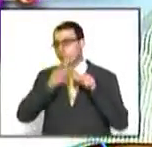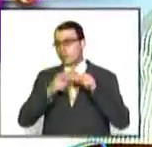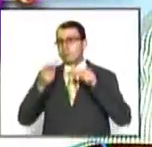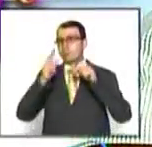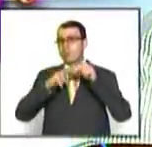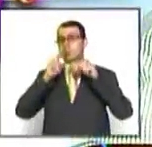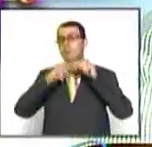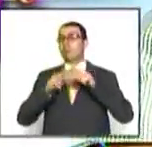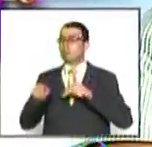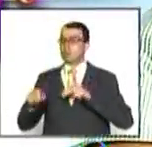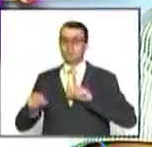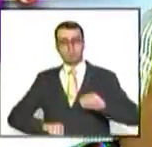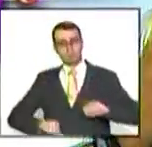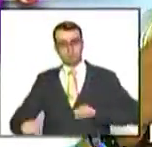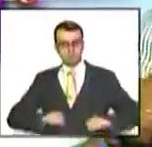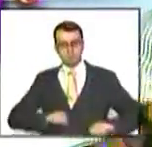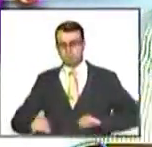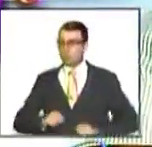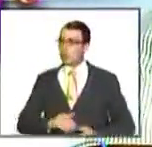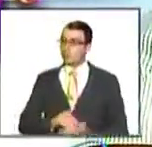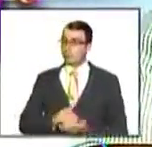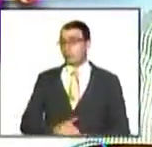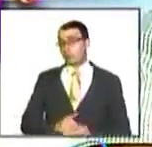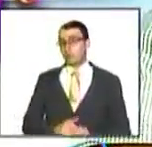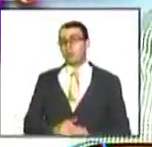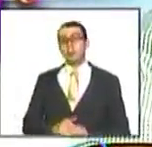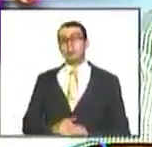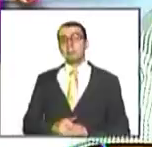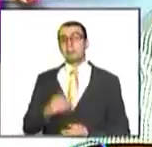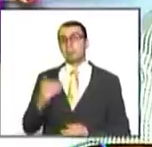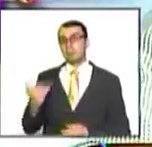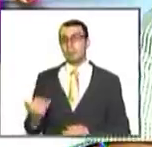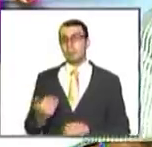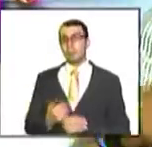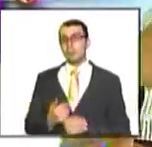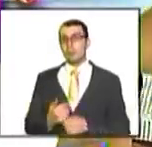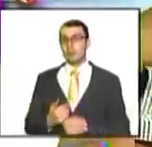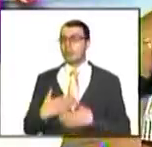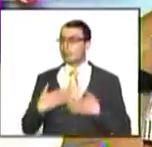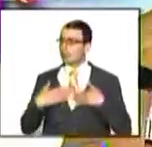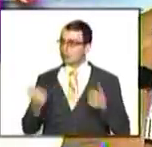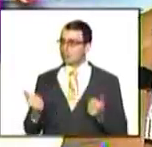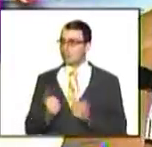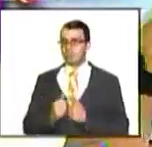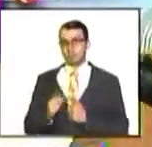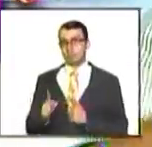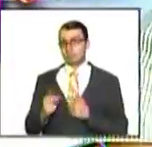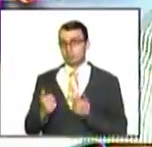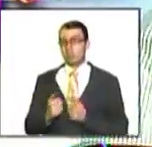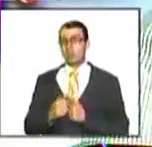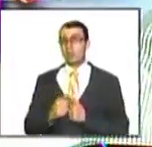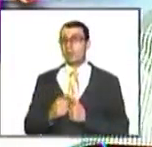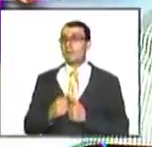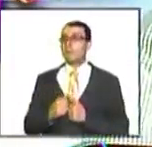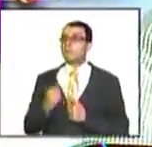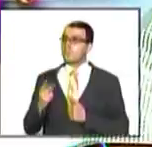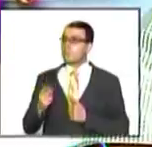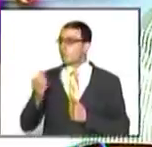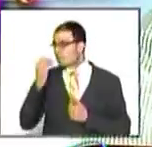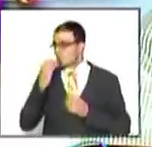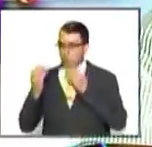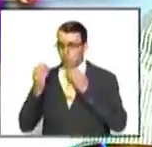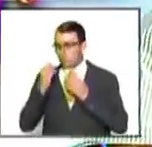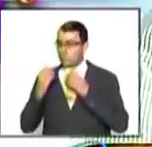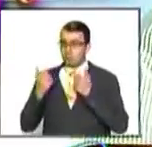vaya fortaleciendo, al igual que los nutrientes que esté consumiendo sean muy sanos, que lo que se esté tomando sea muy sano para él